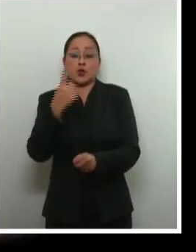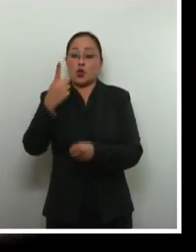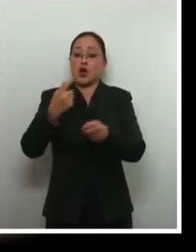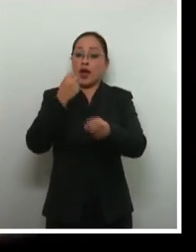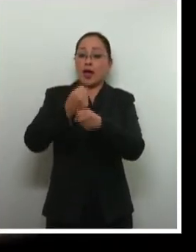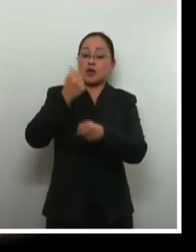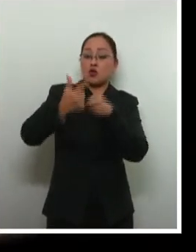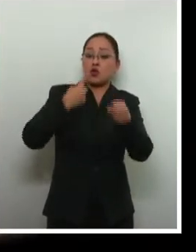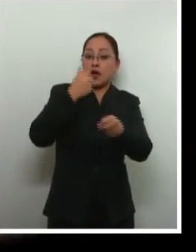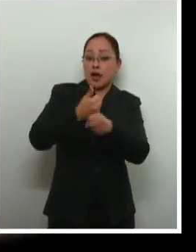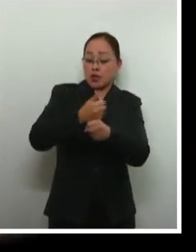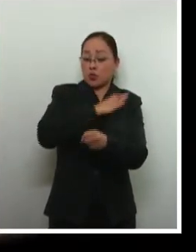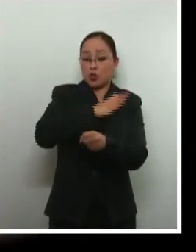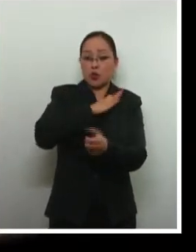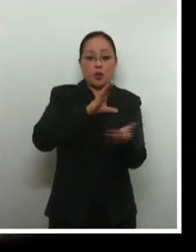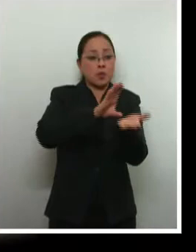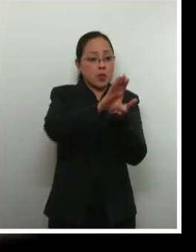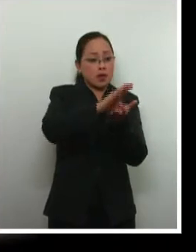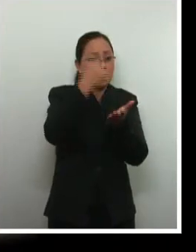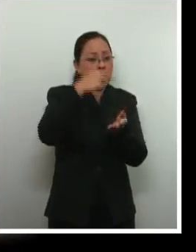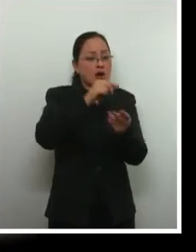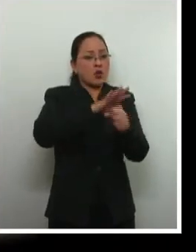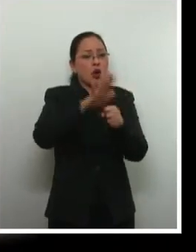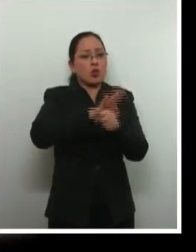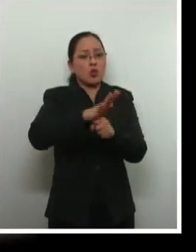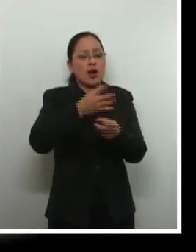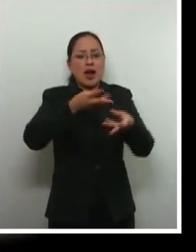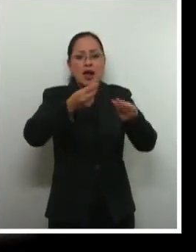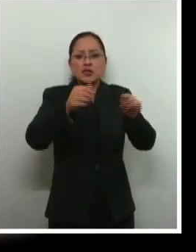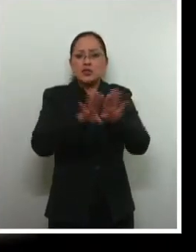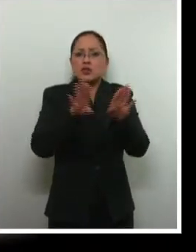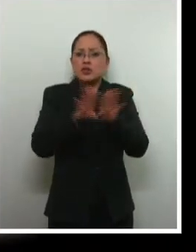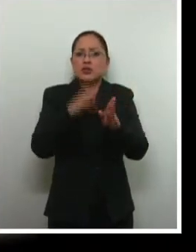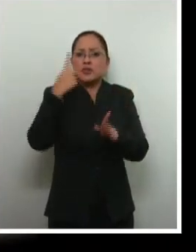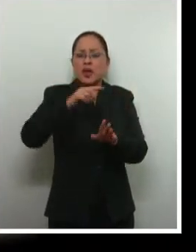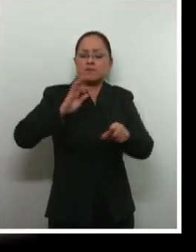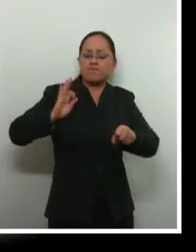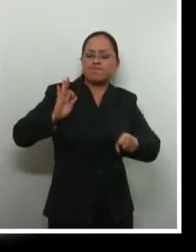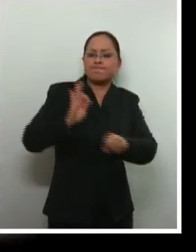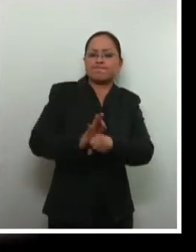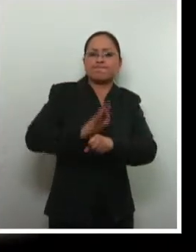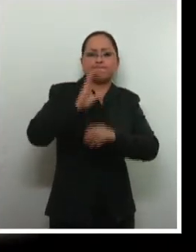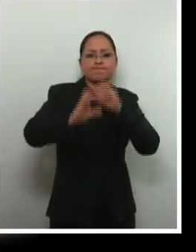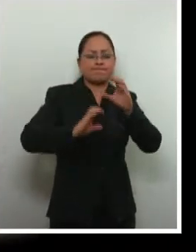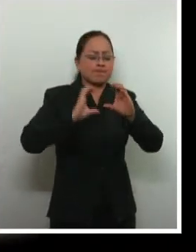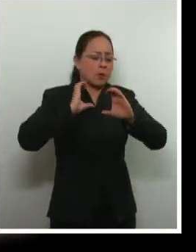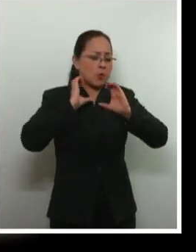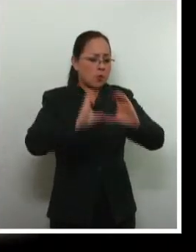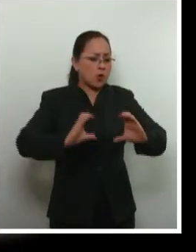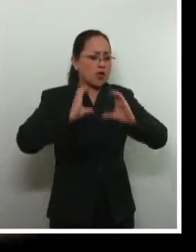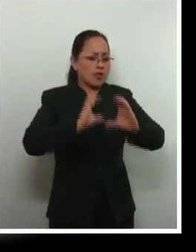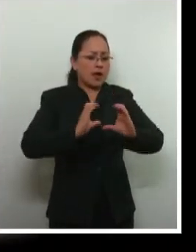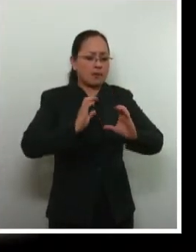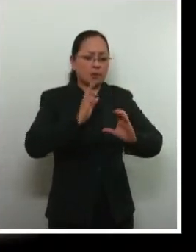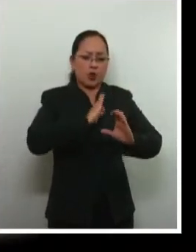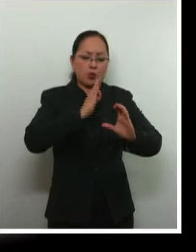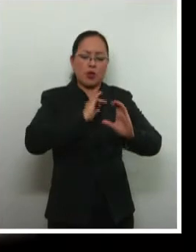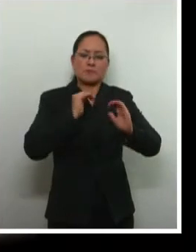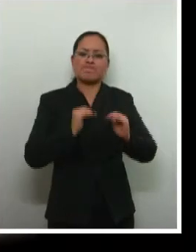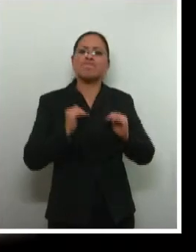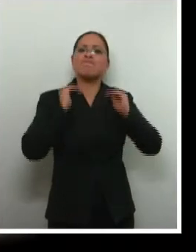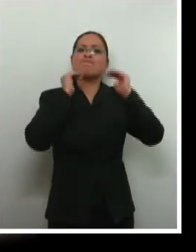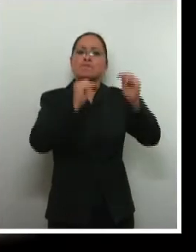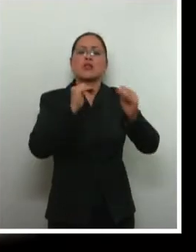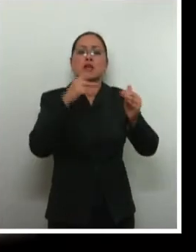anual y que se destine, entre otras cosas, a salvaguardar, proteger, engrandecer